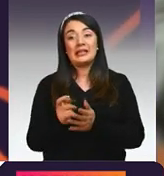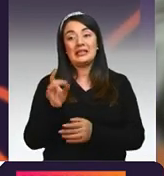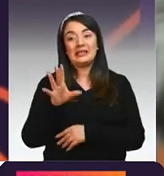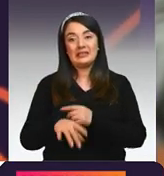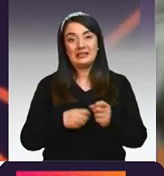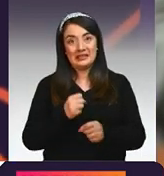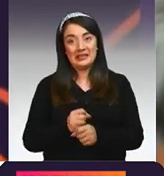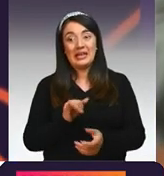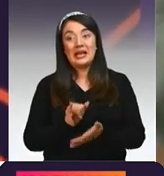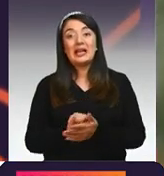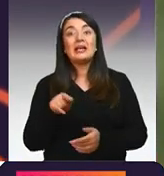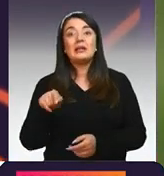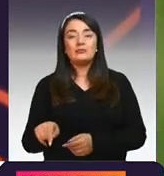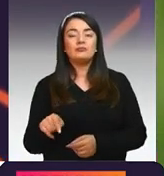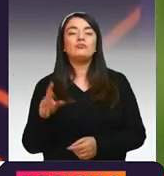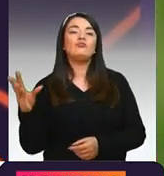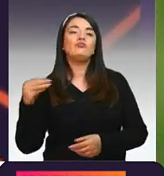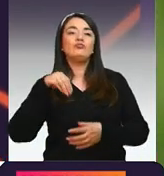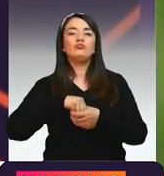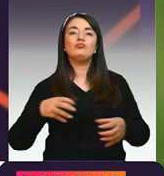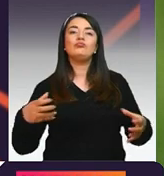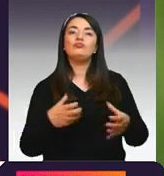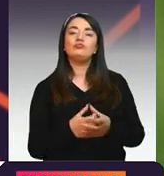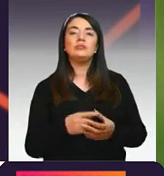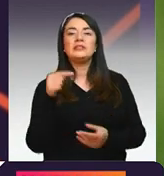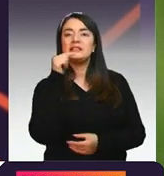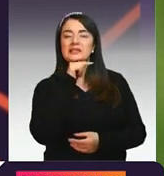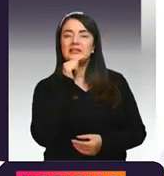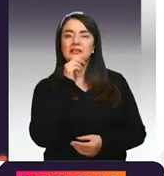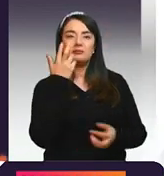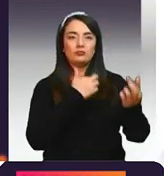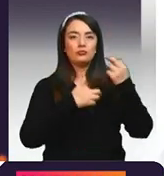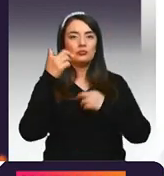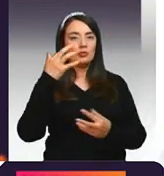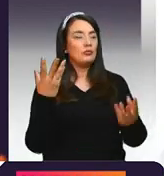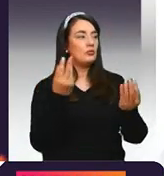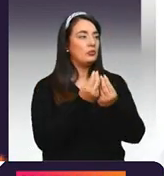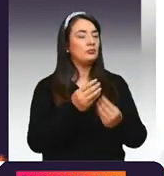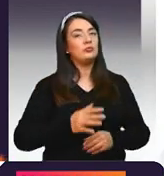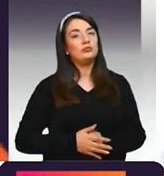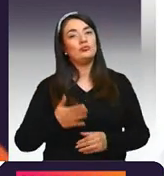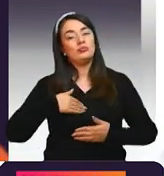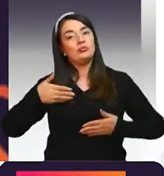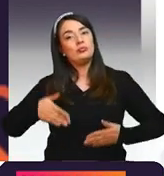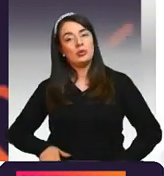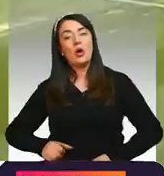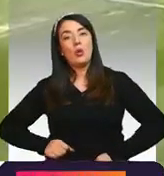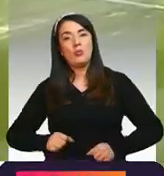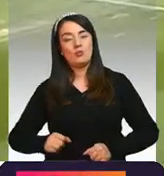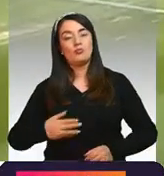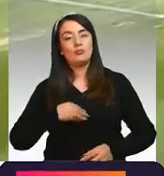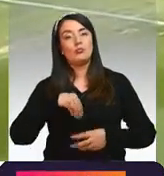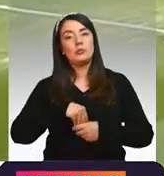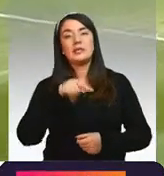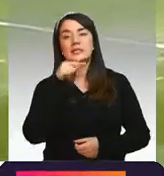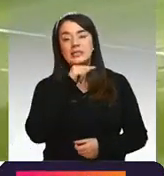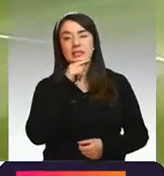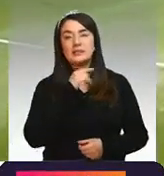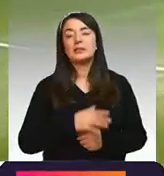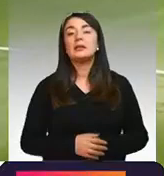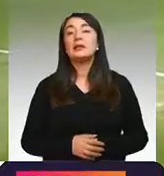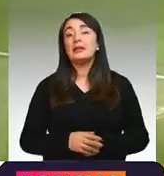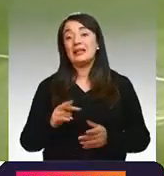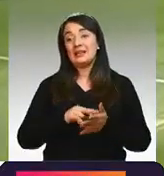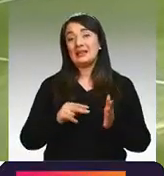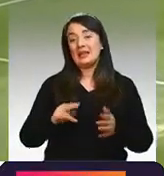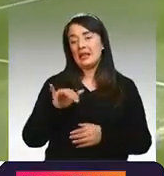McCormick se convirtió en la nueva promesa de Independiente Santa Fe profesional. Yo nací aquí en Bogotá y soy hincha de Santa Fe. Su técnico Harold Rivera lo